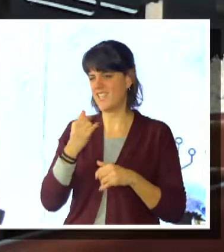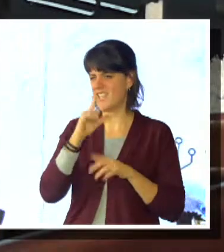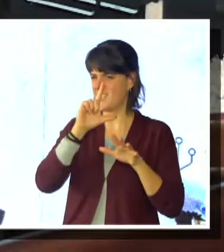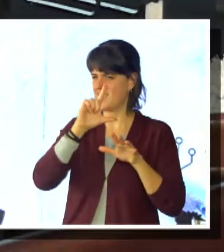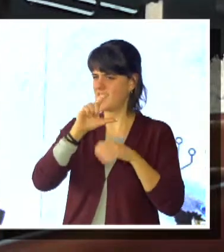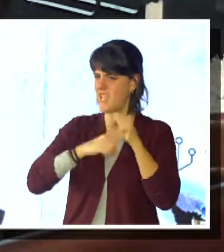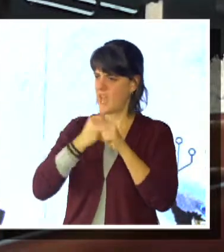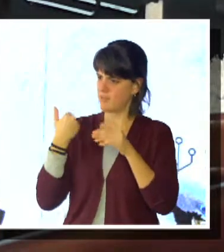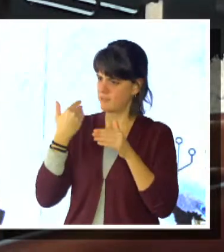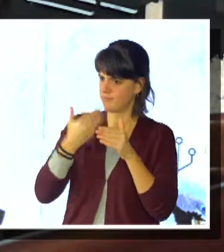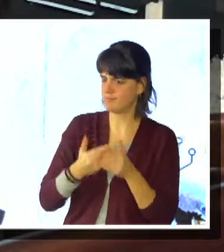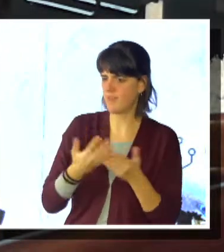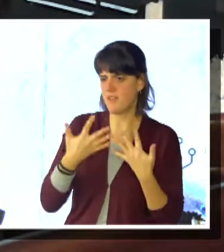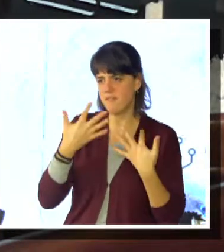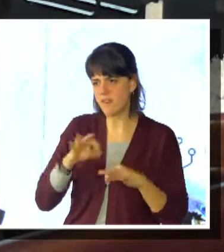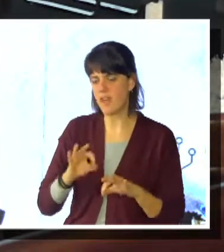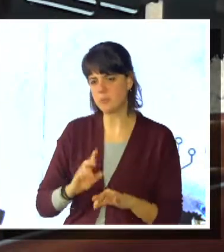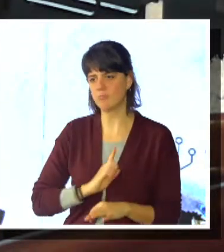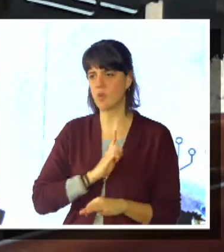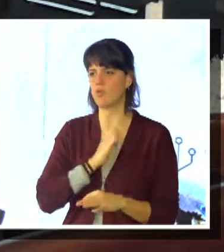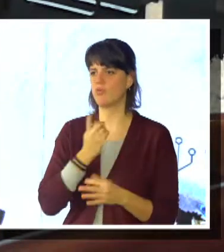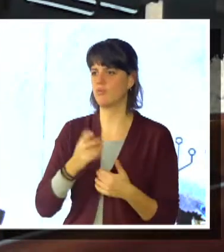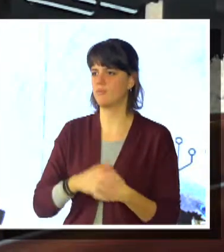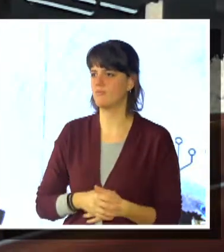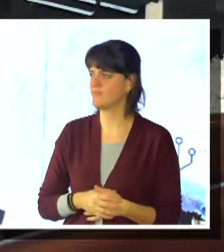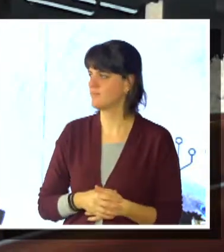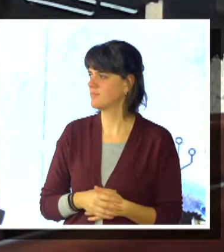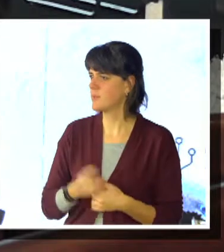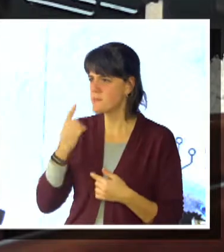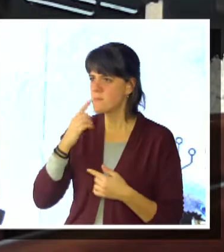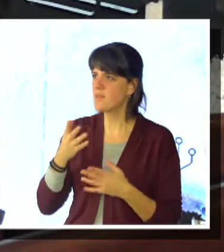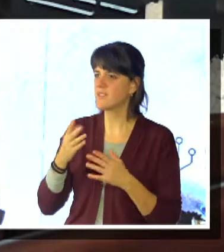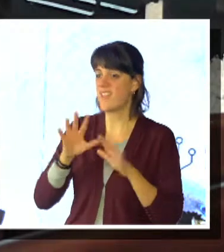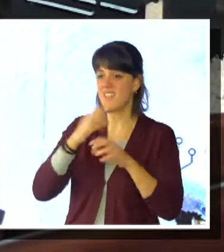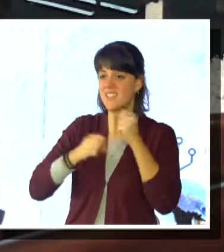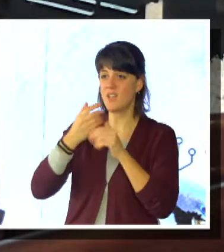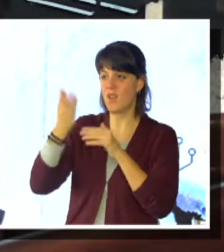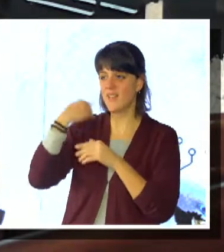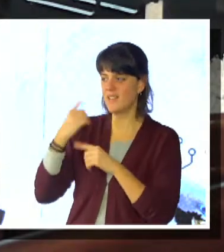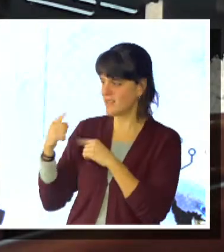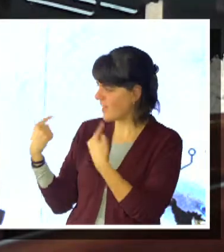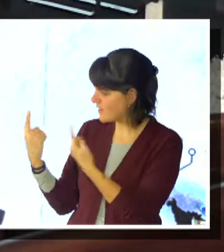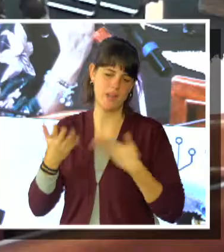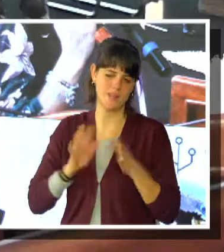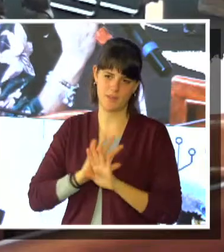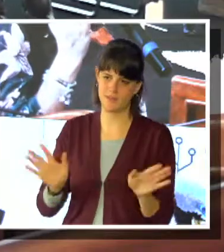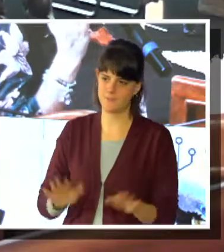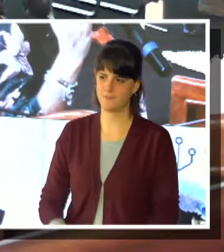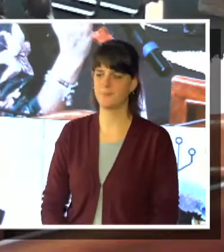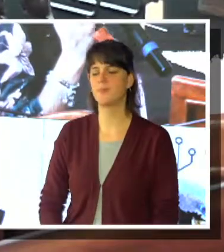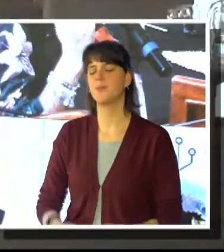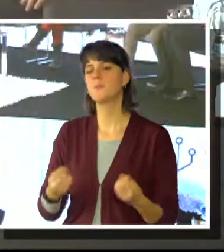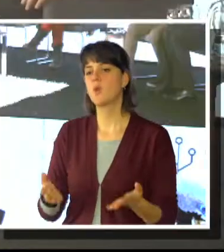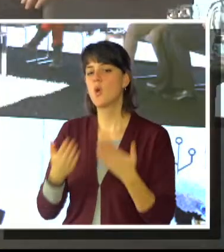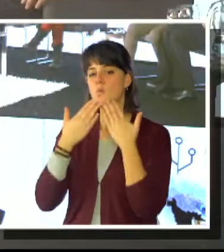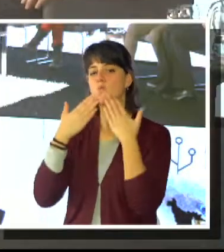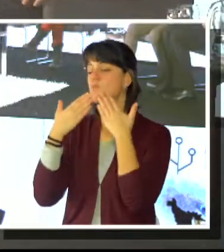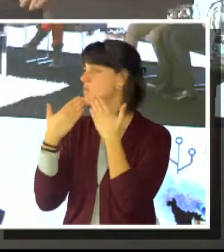haciendo desear. ¿Falta? No, mi nombre es Juan Pablo. Como comentaba Verónica, con CIEMSA